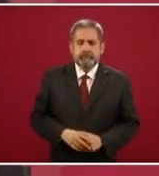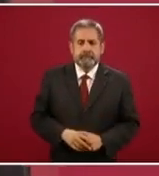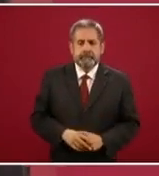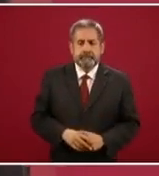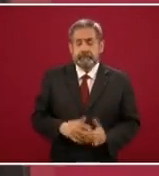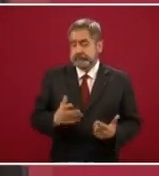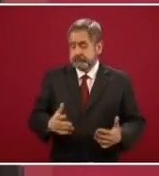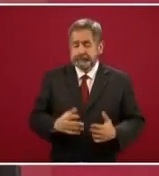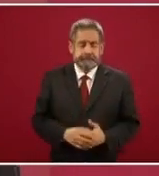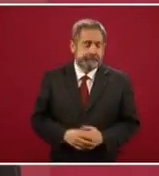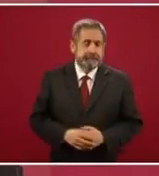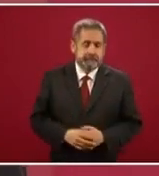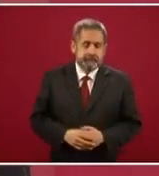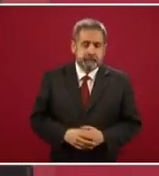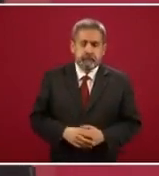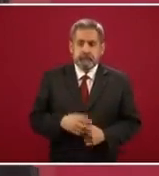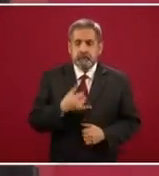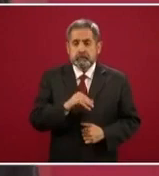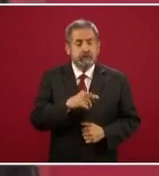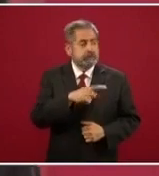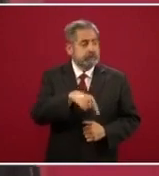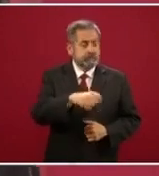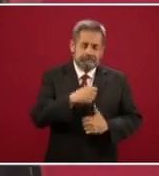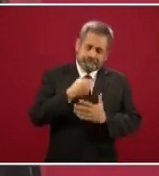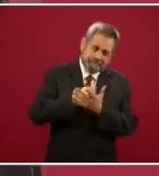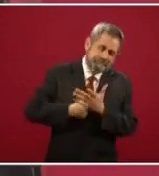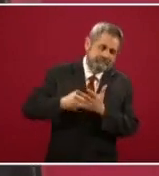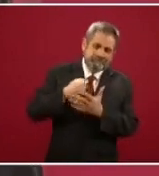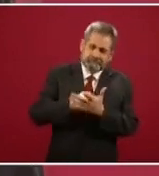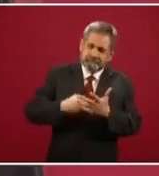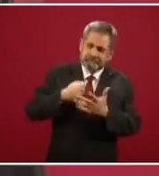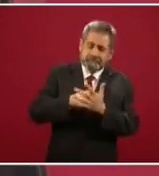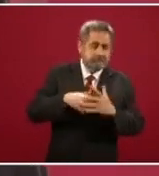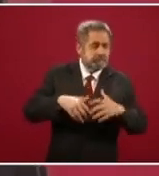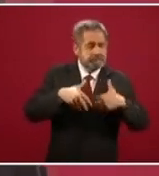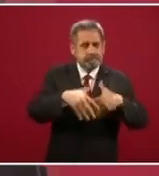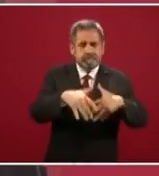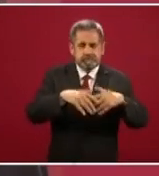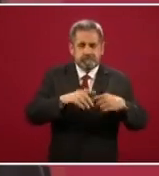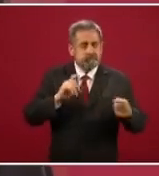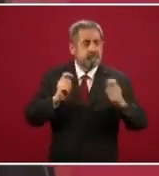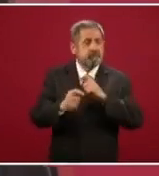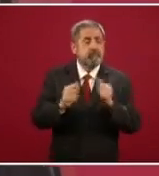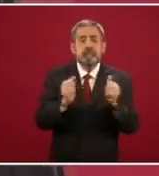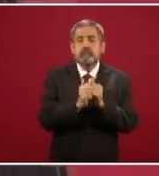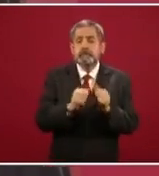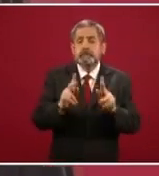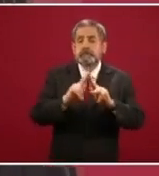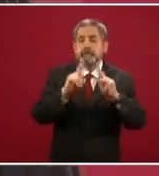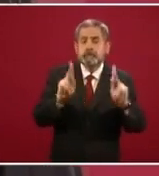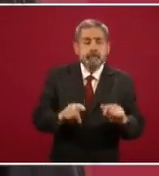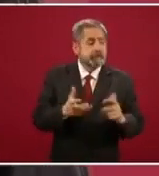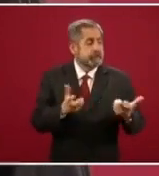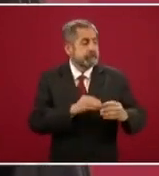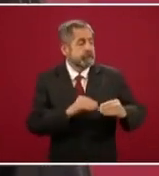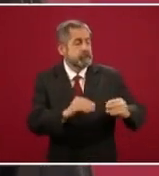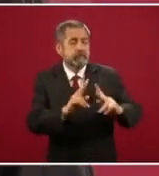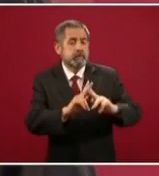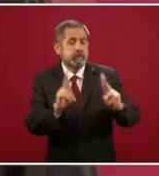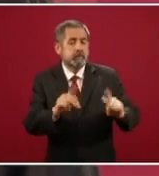Y los movimientos que transforman son movimientos pacíficos.